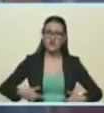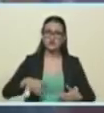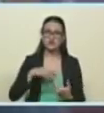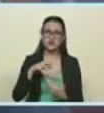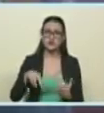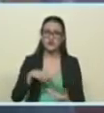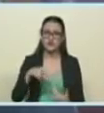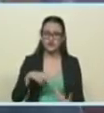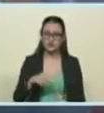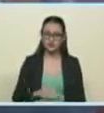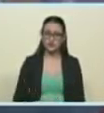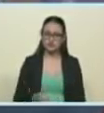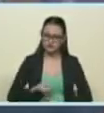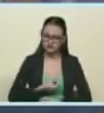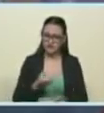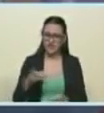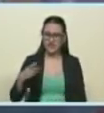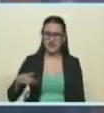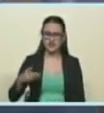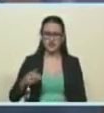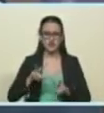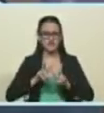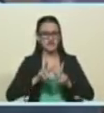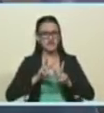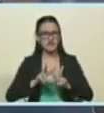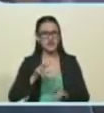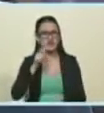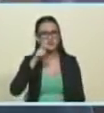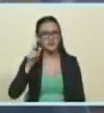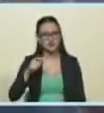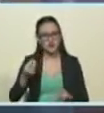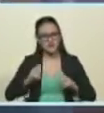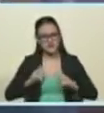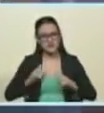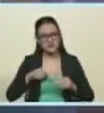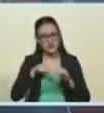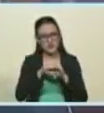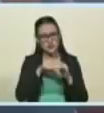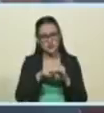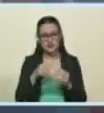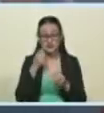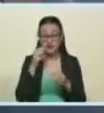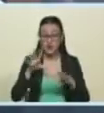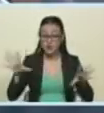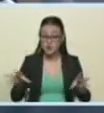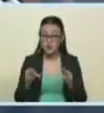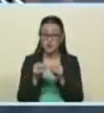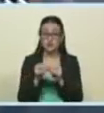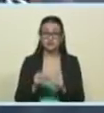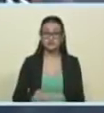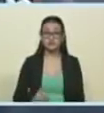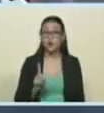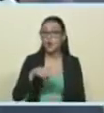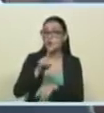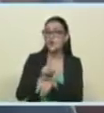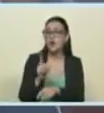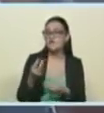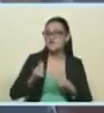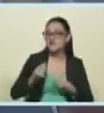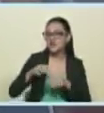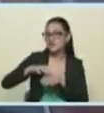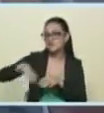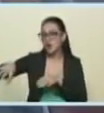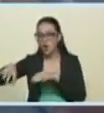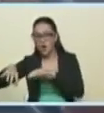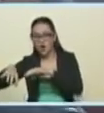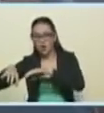revolución en dignificar el derecho a la vivienda de los ciudadanos y las ciudadanas se vea como un todo, no se vea solamente la vivienda separado